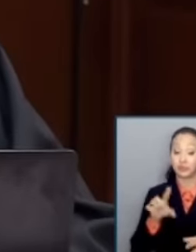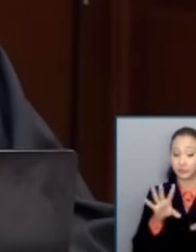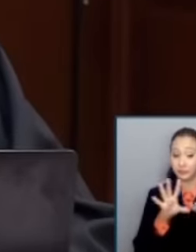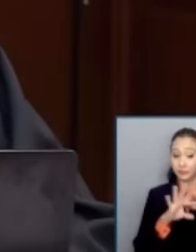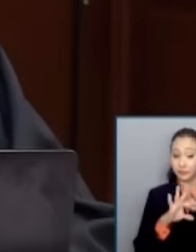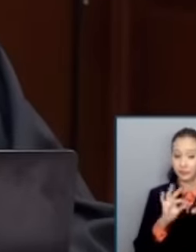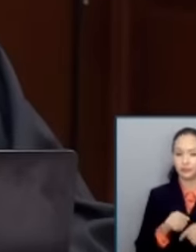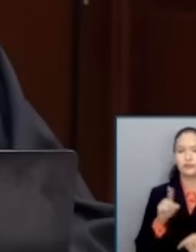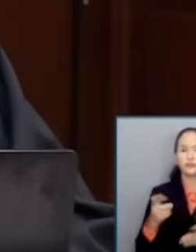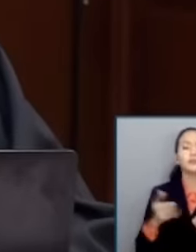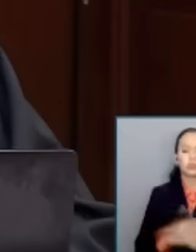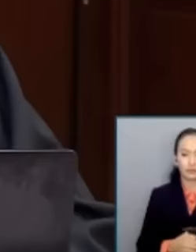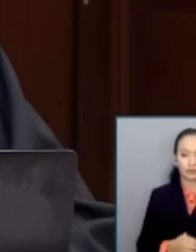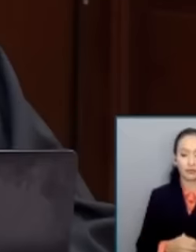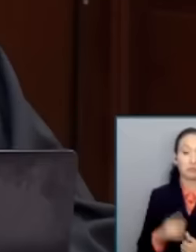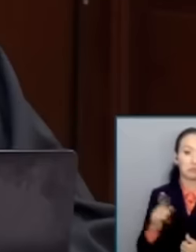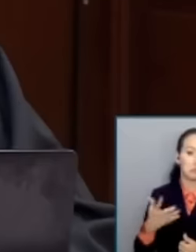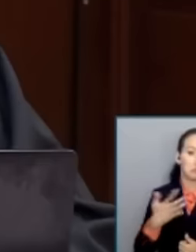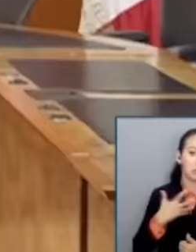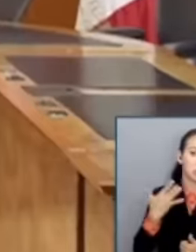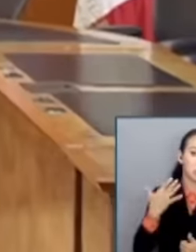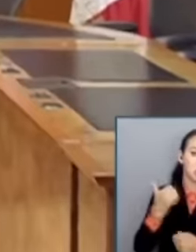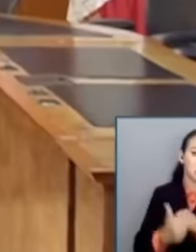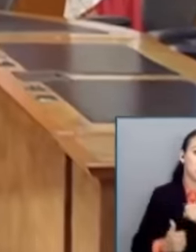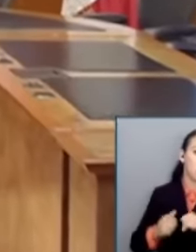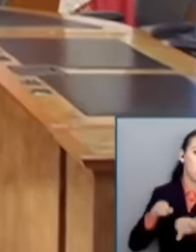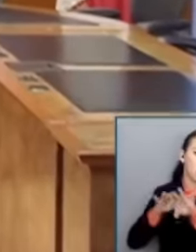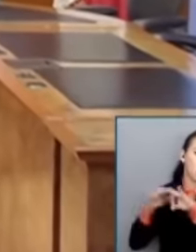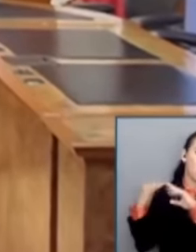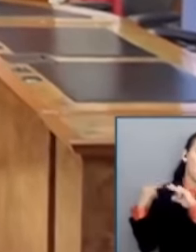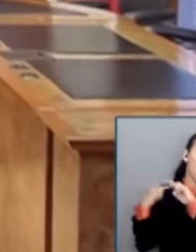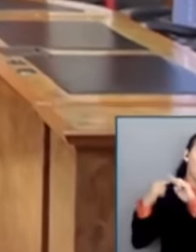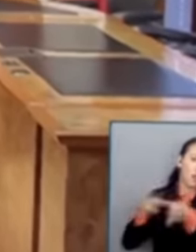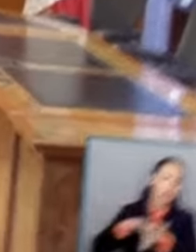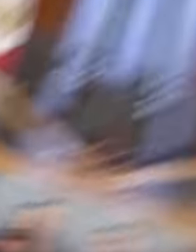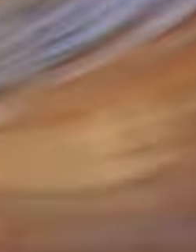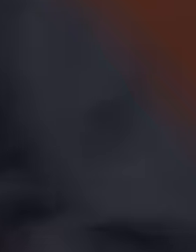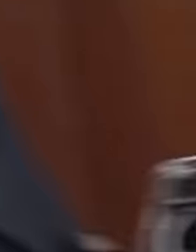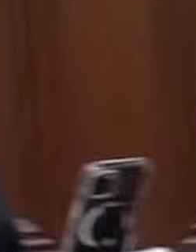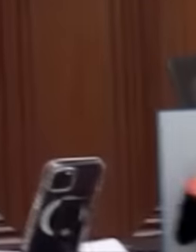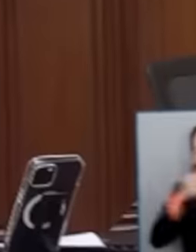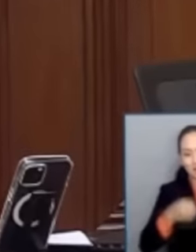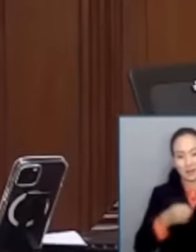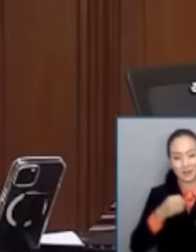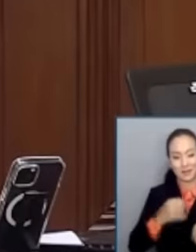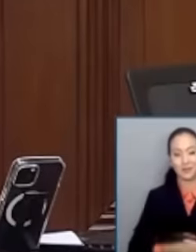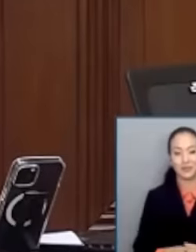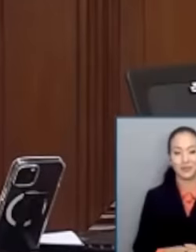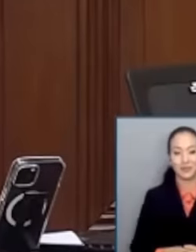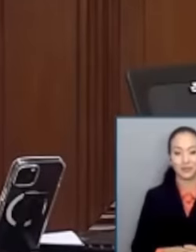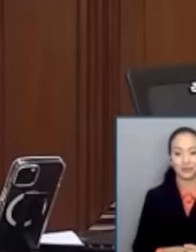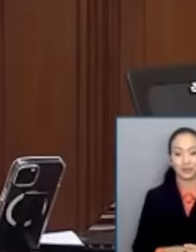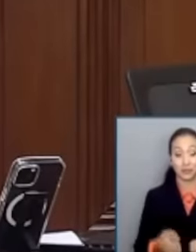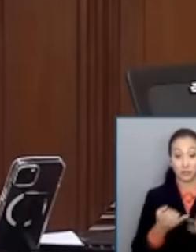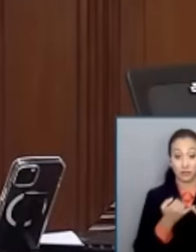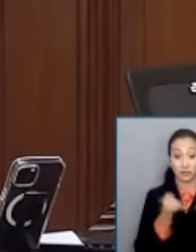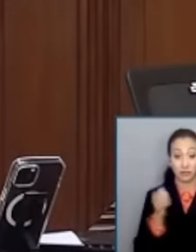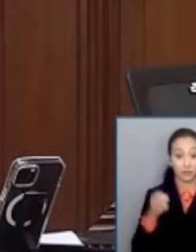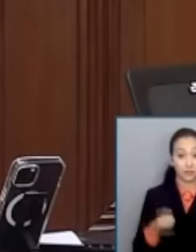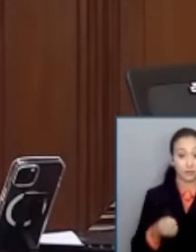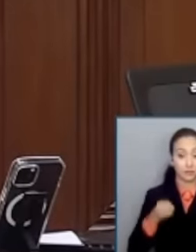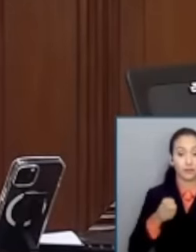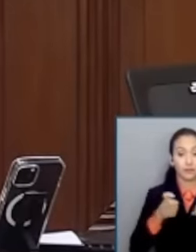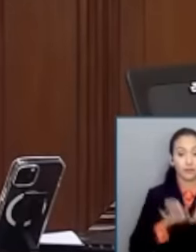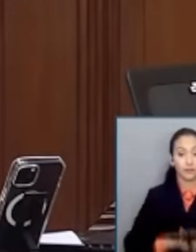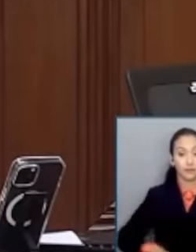quien no actúa de manera rápida, ya que el sistema judicial de México no está funcionando adecuadamente